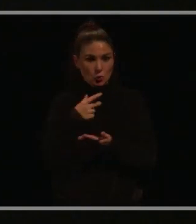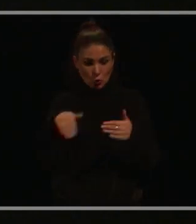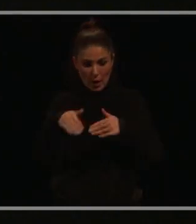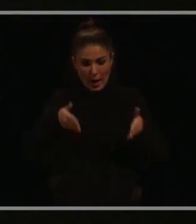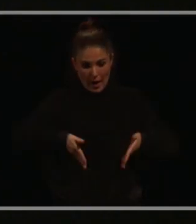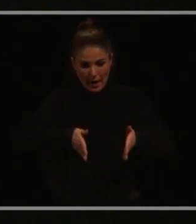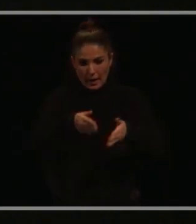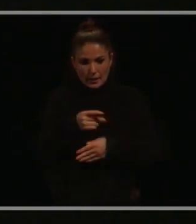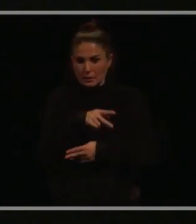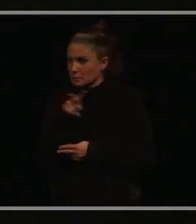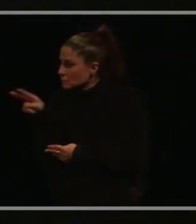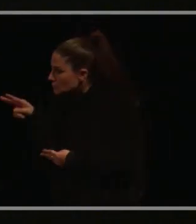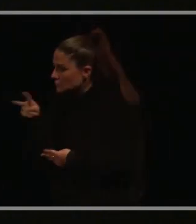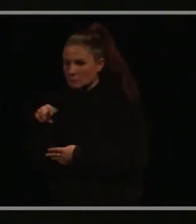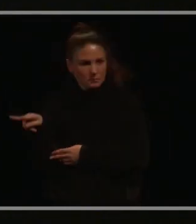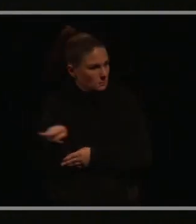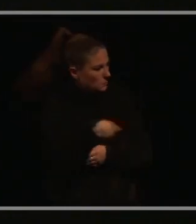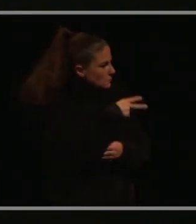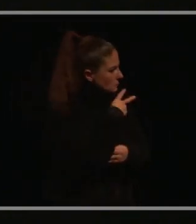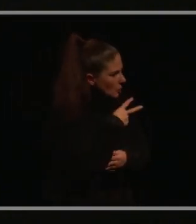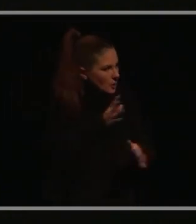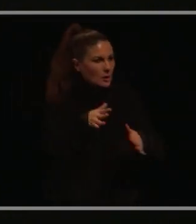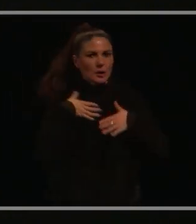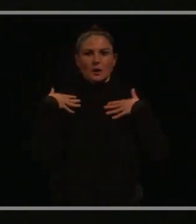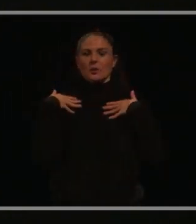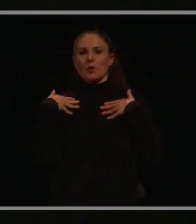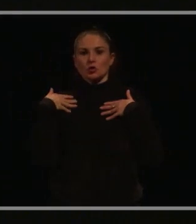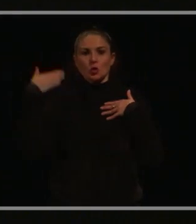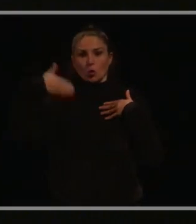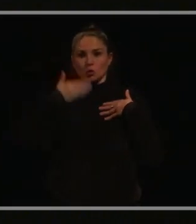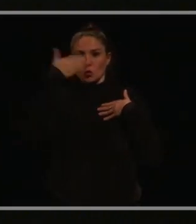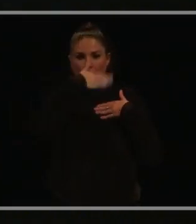cruzar y que de repente te atropelle un submarino.